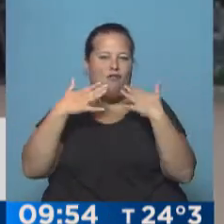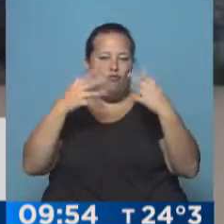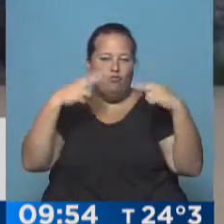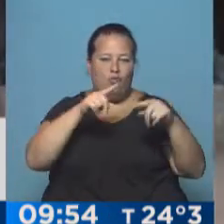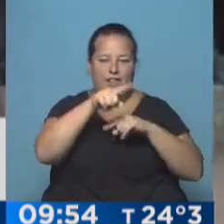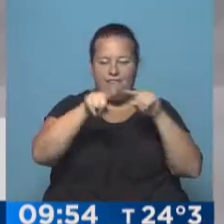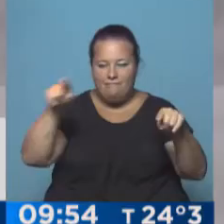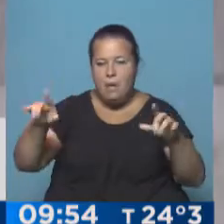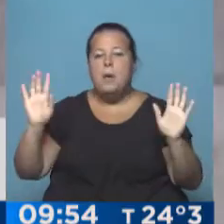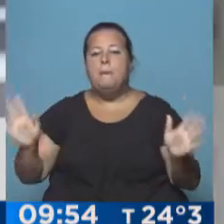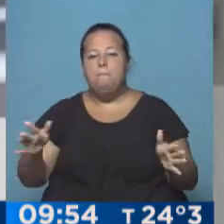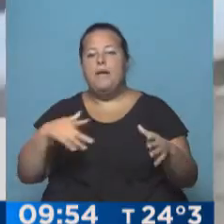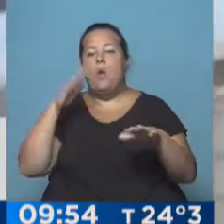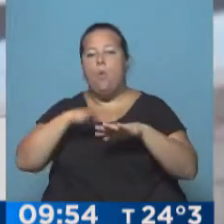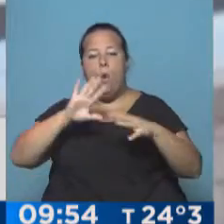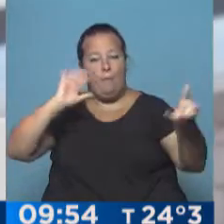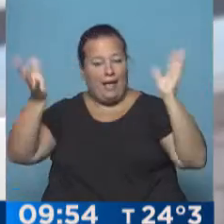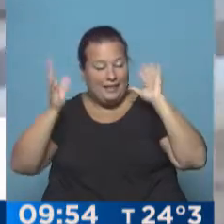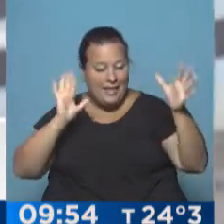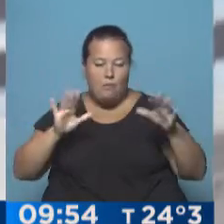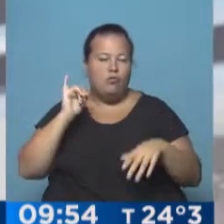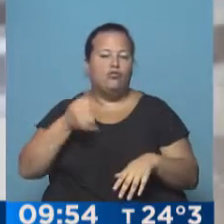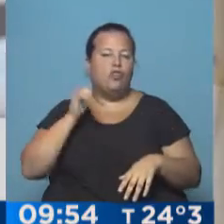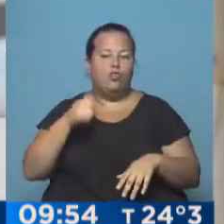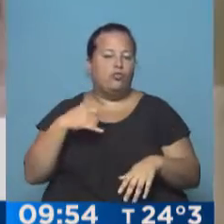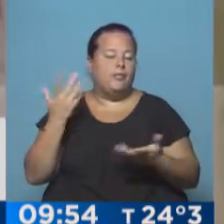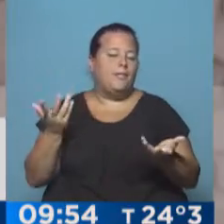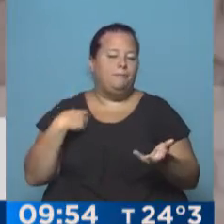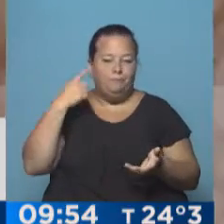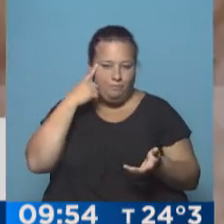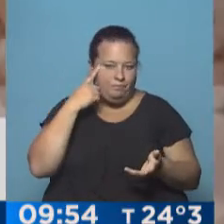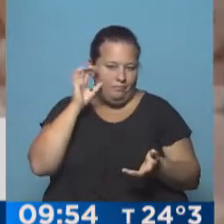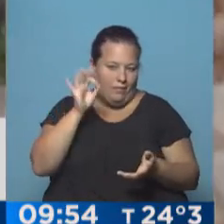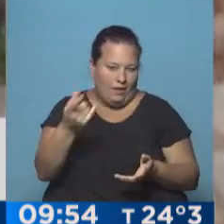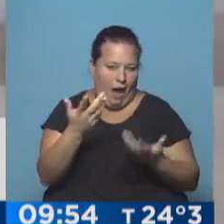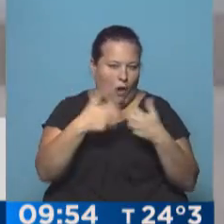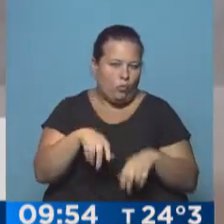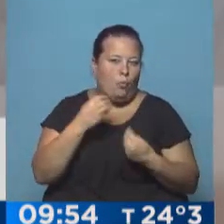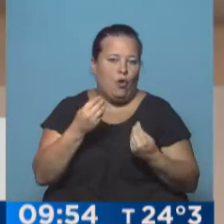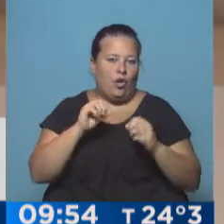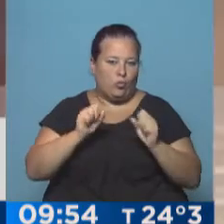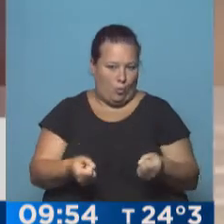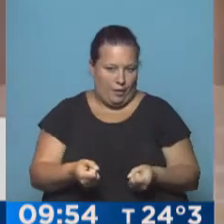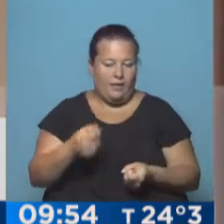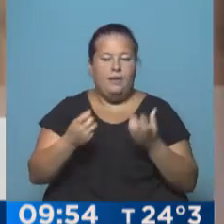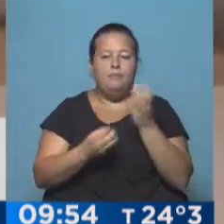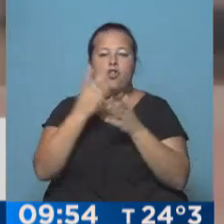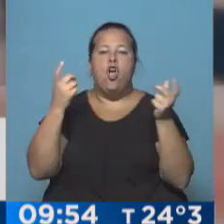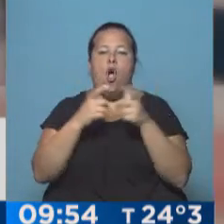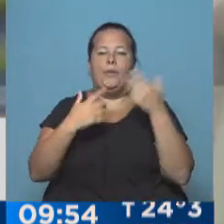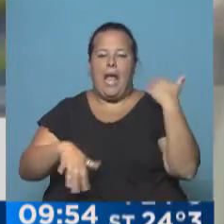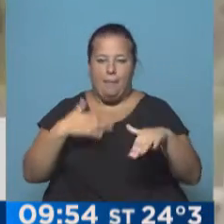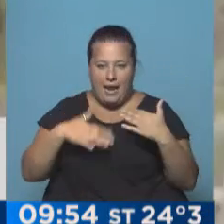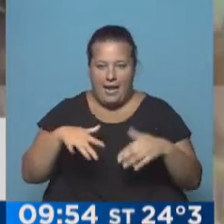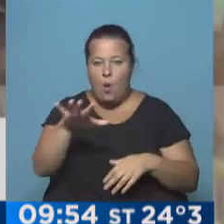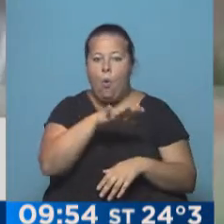turística. Pero las inclemencias del tiempo han obligado, creo que está más que claro por qué. Mira, se creó un comité de emergencias